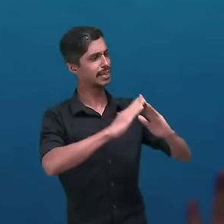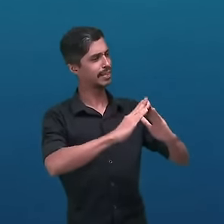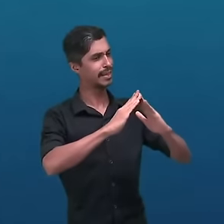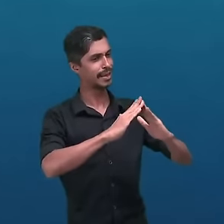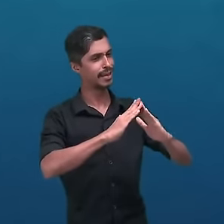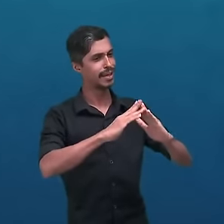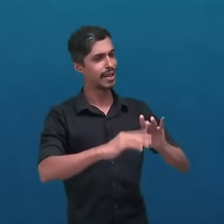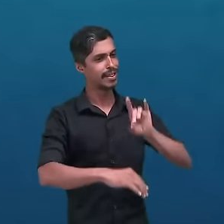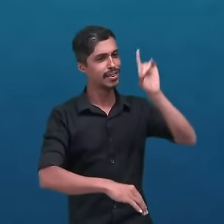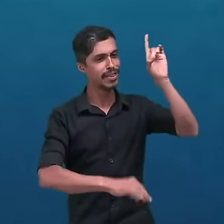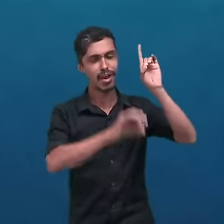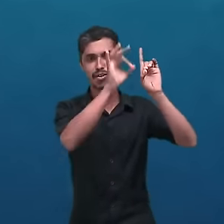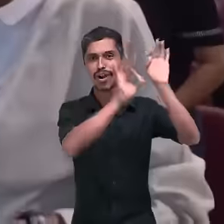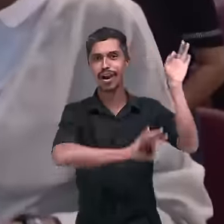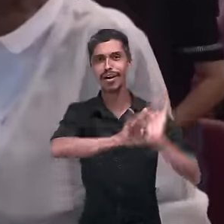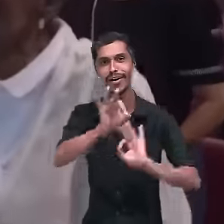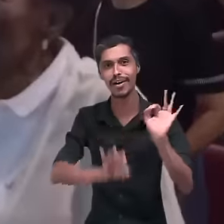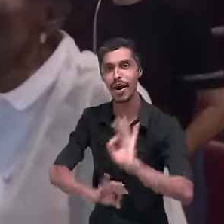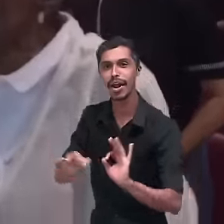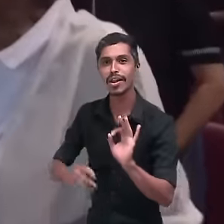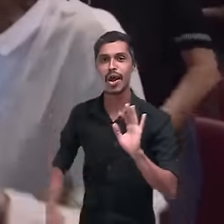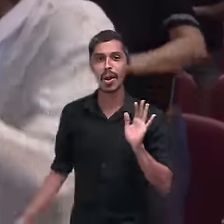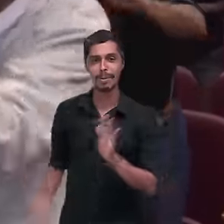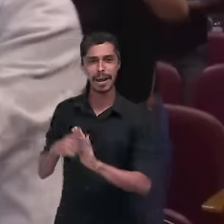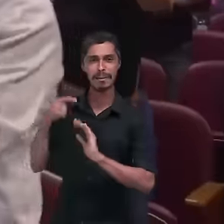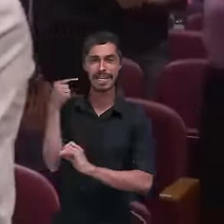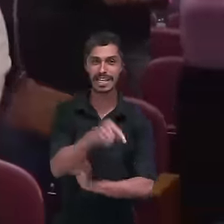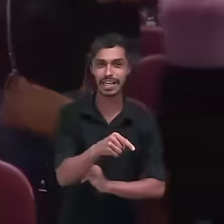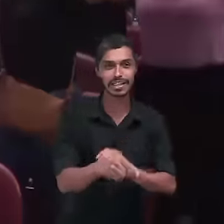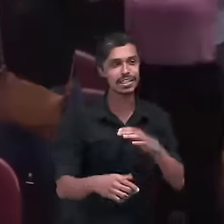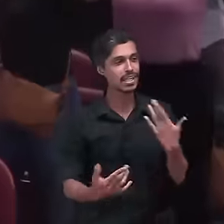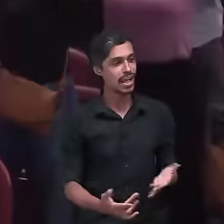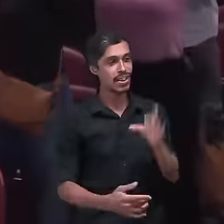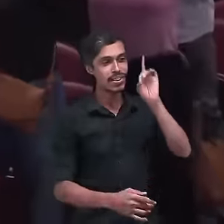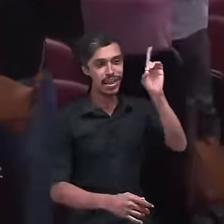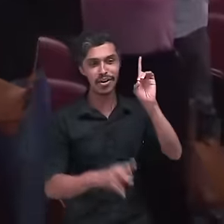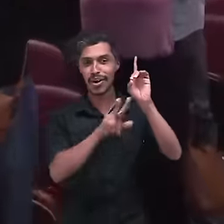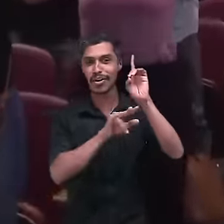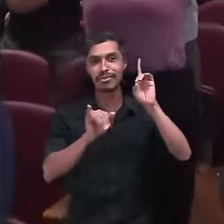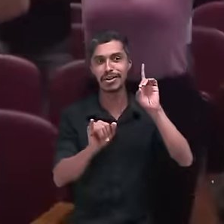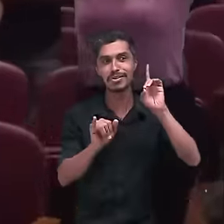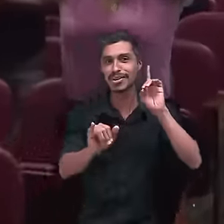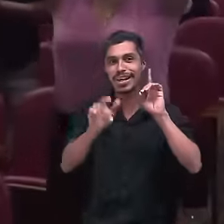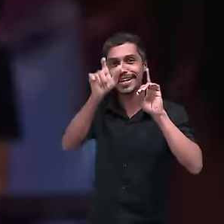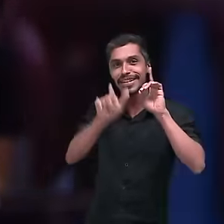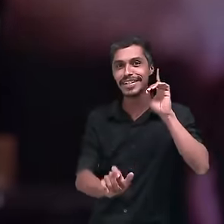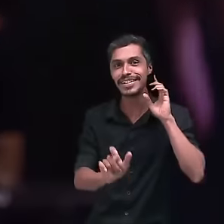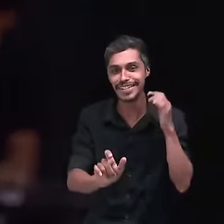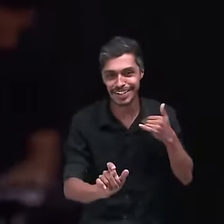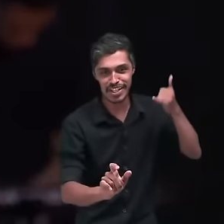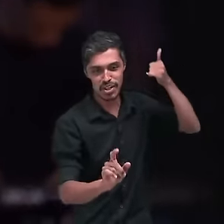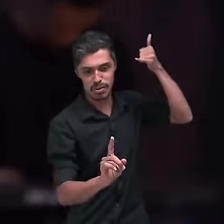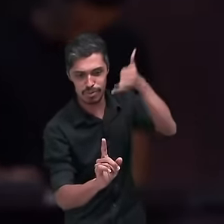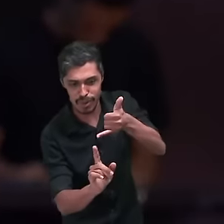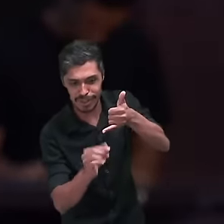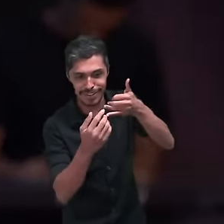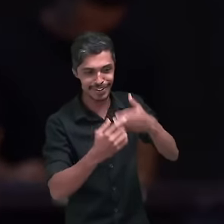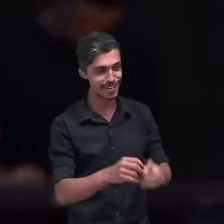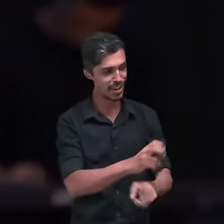va a colocar una fila de Faraón en tu camino para te dar acceso, para te abrir